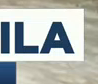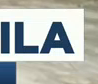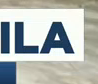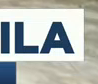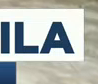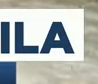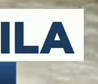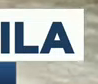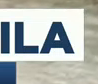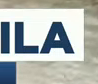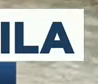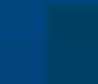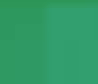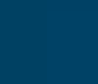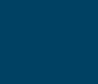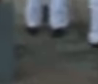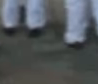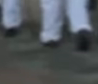COVID-19.